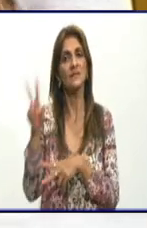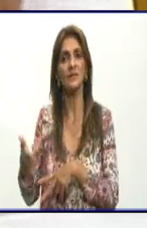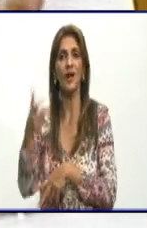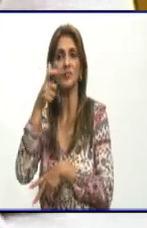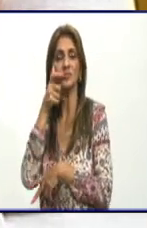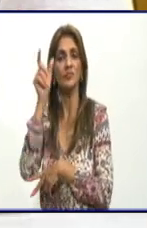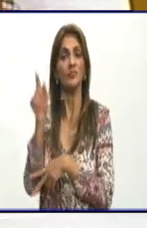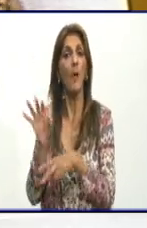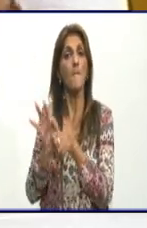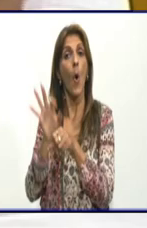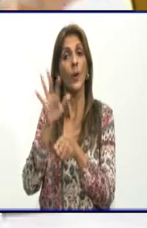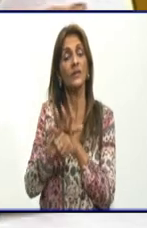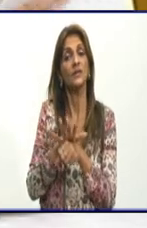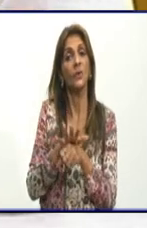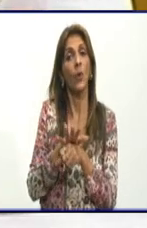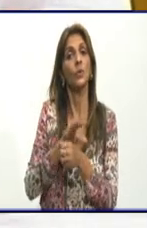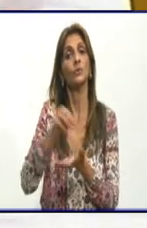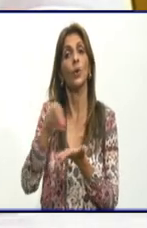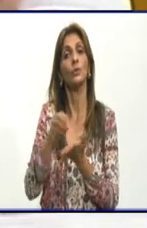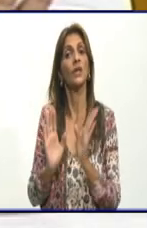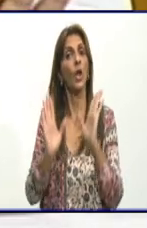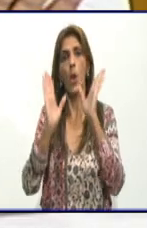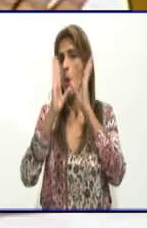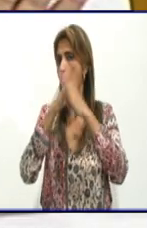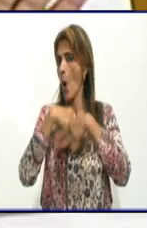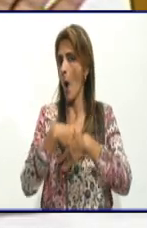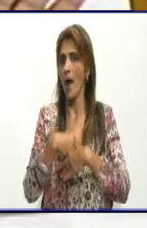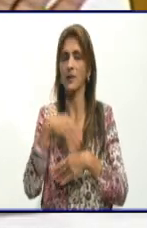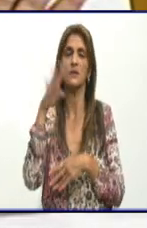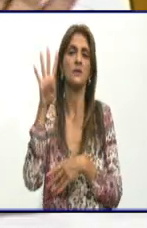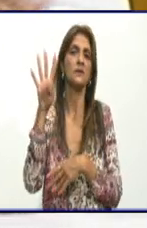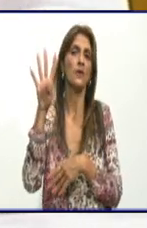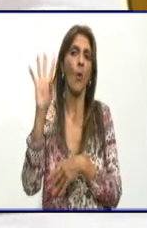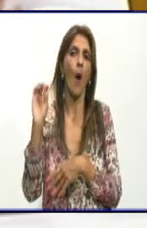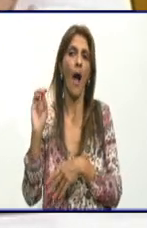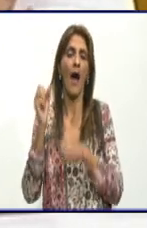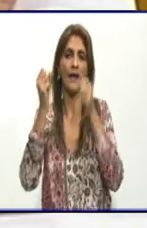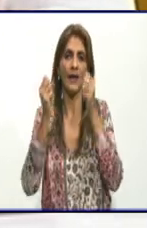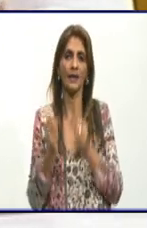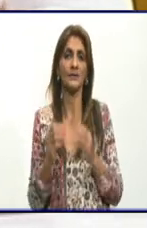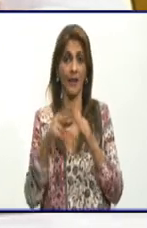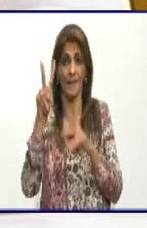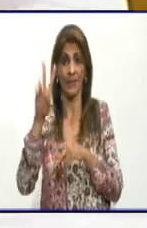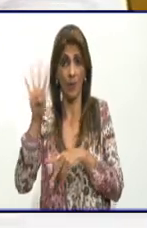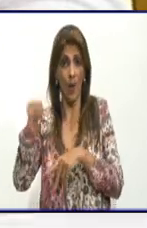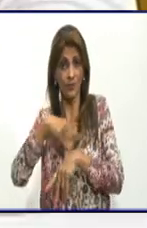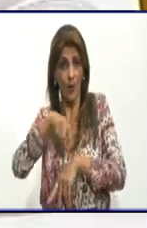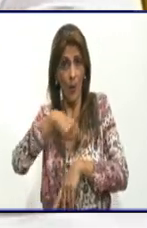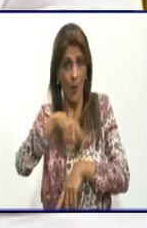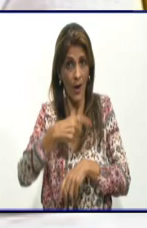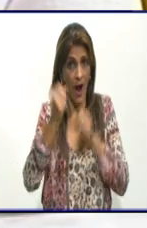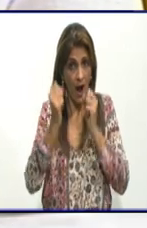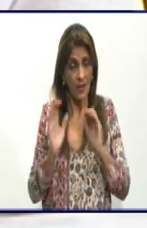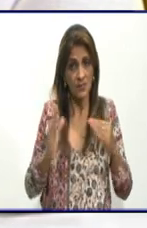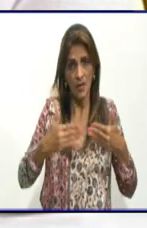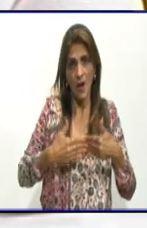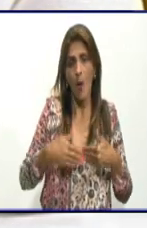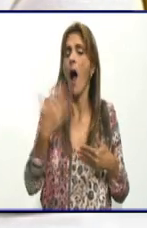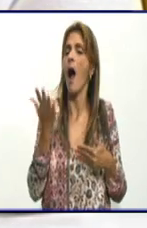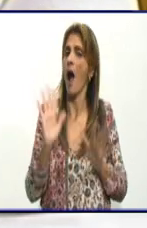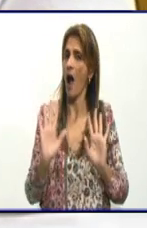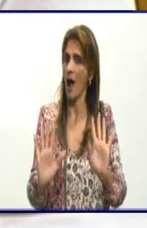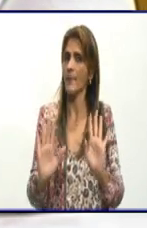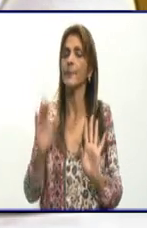hay está confinado, no, usted no puede pasar ahí. Lógicamente no puede pasar. Pero el morador sí tiene que ser el